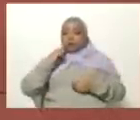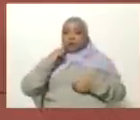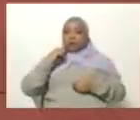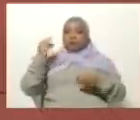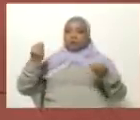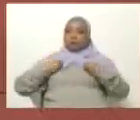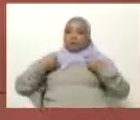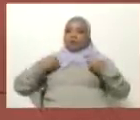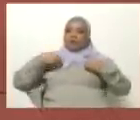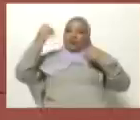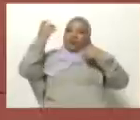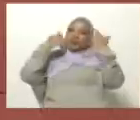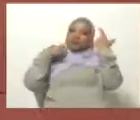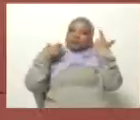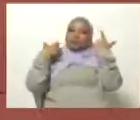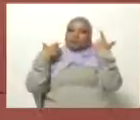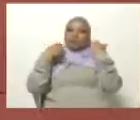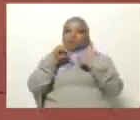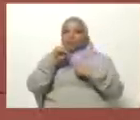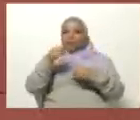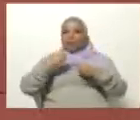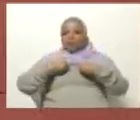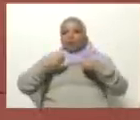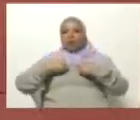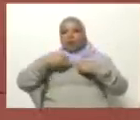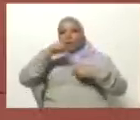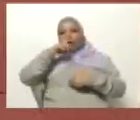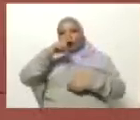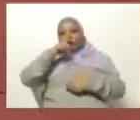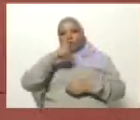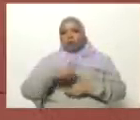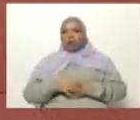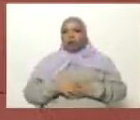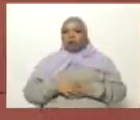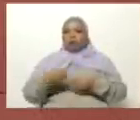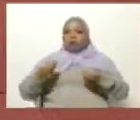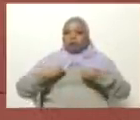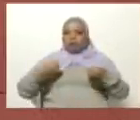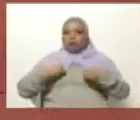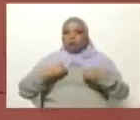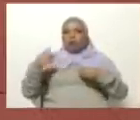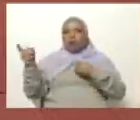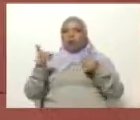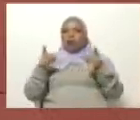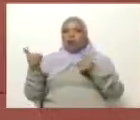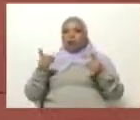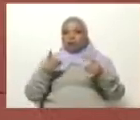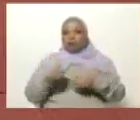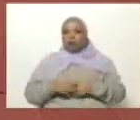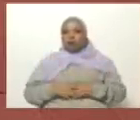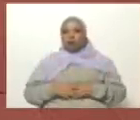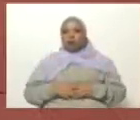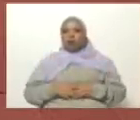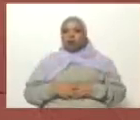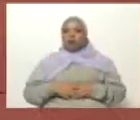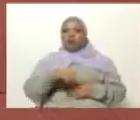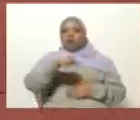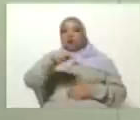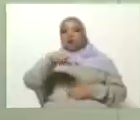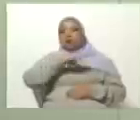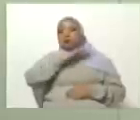¡Viva! ¡Que viva Chávez! ¡Viva! ¡Que viva Maduro! ¡Viva! ¡Que viva el diálogo! ¡Viva! Se va a enfermar la gente de la